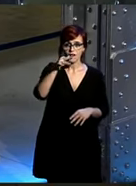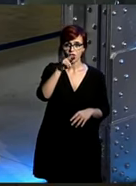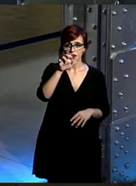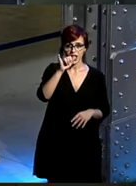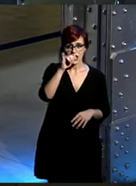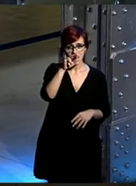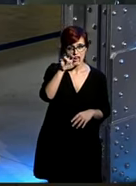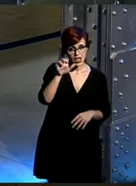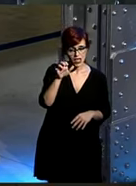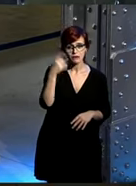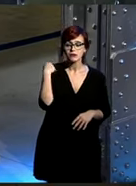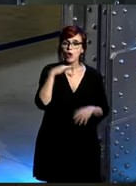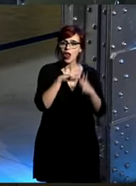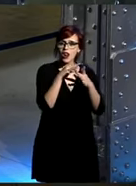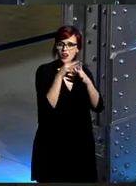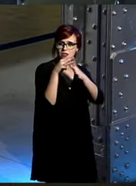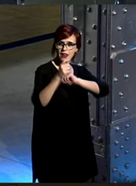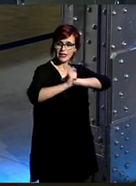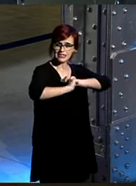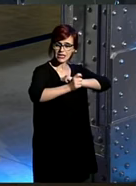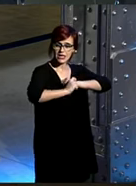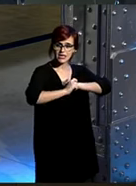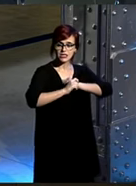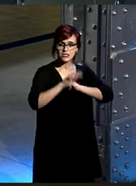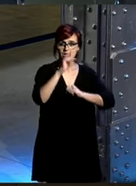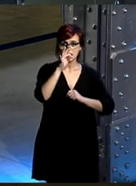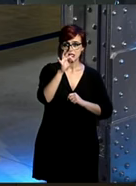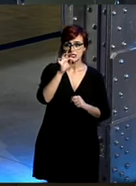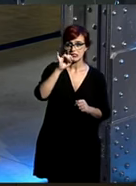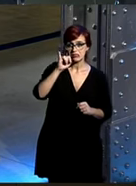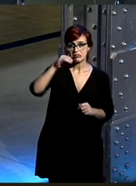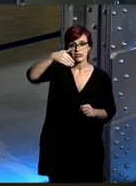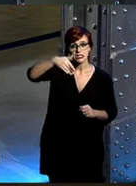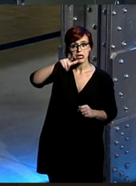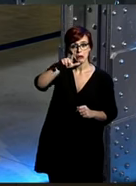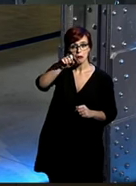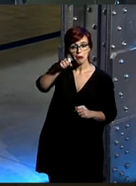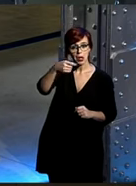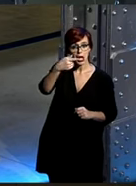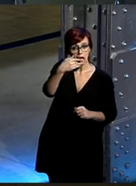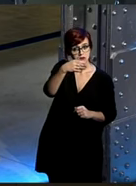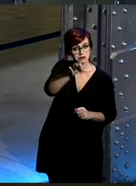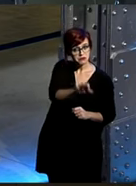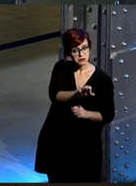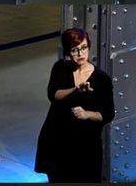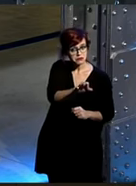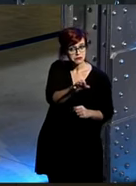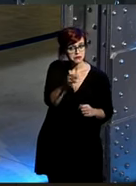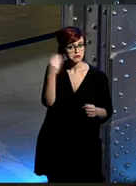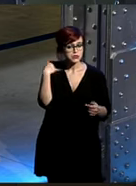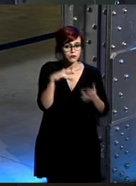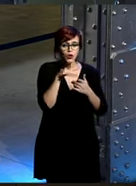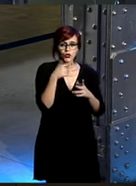comentado Alejandro, es el líder de estrategia de Team Labs, que es una de las pocas universidades en España que se pueden calificar como